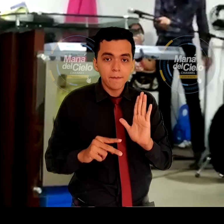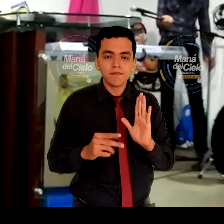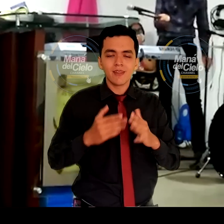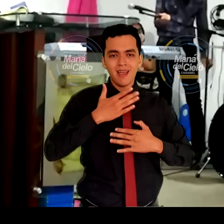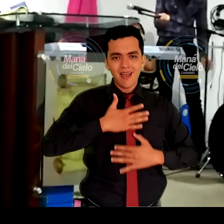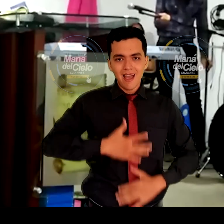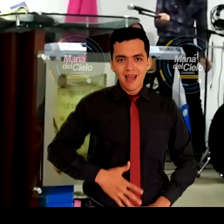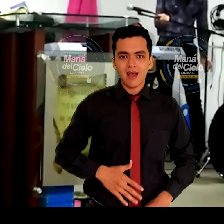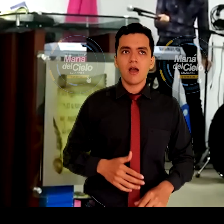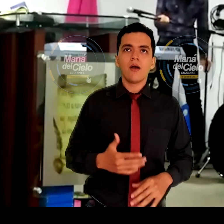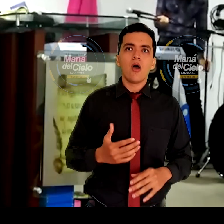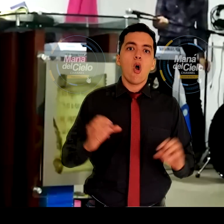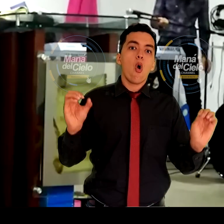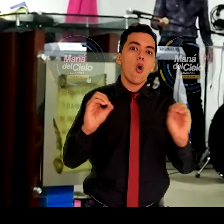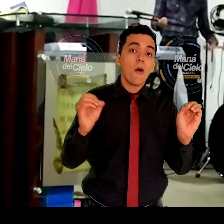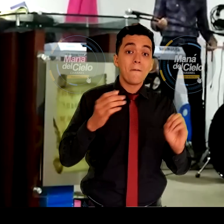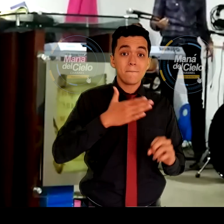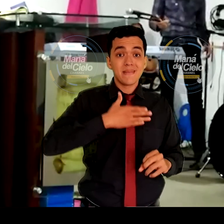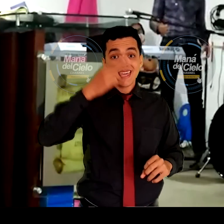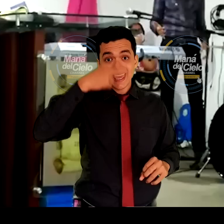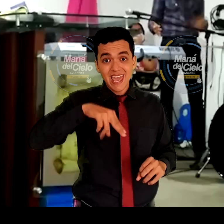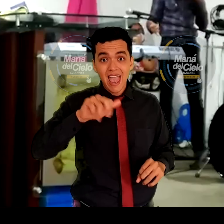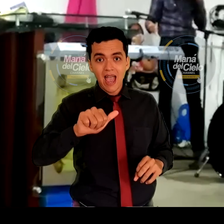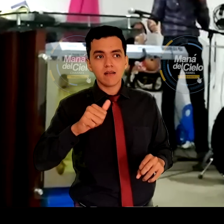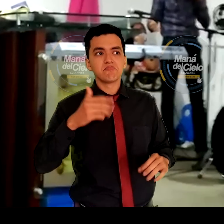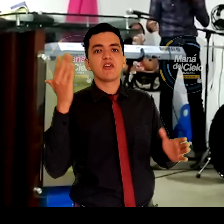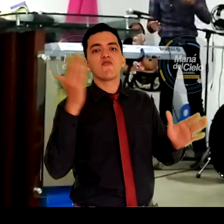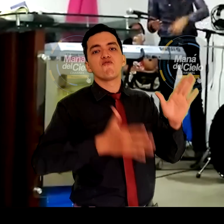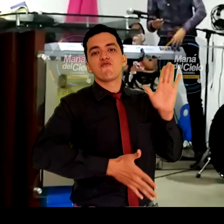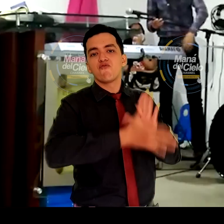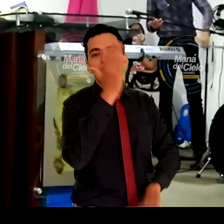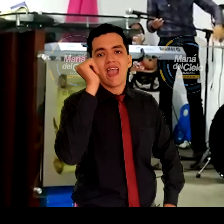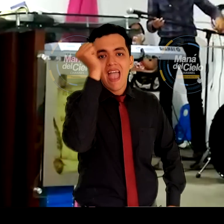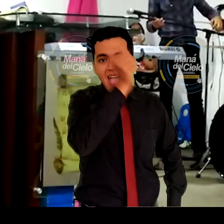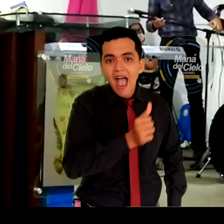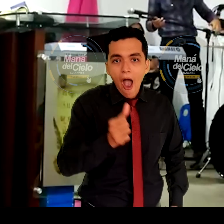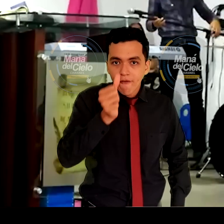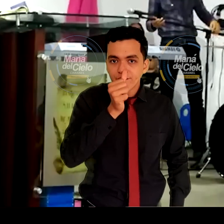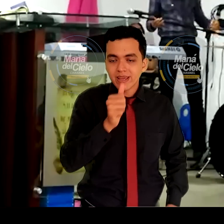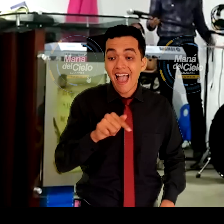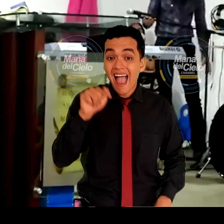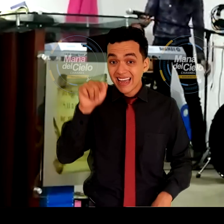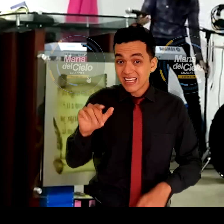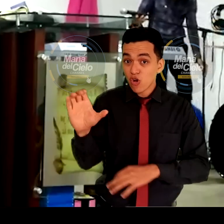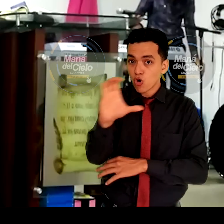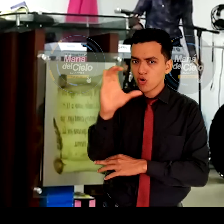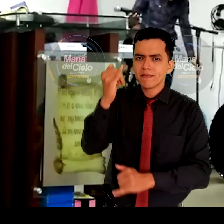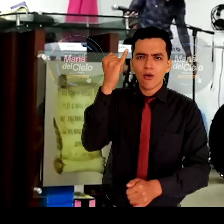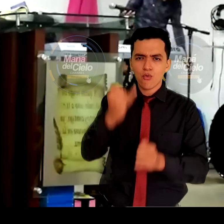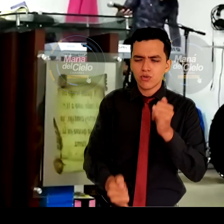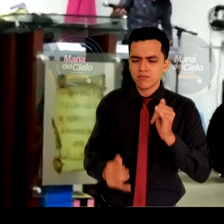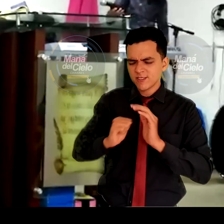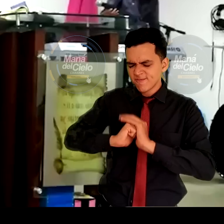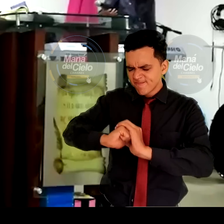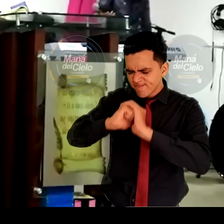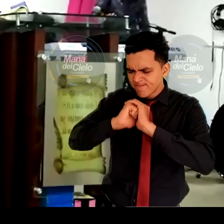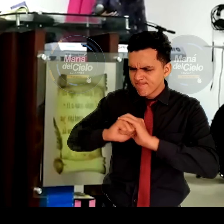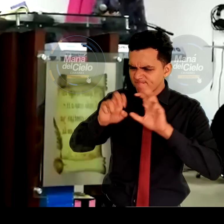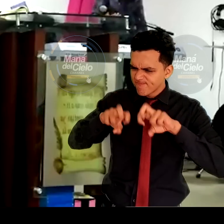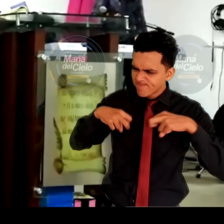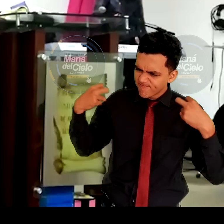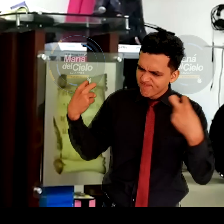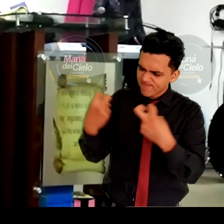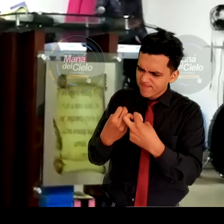estaba yendo para África y se estaba casando para irse para África, yo recuerdo que hicimos el último devocional con ella, y ella lloraba y decía,